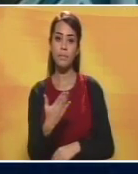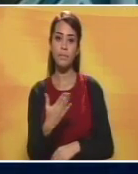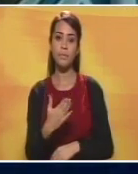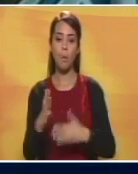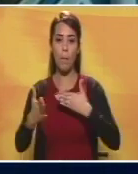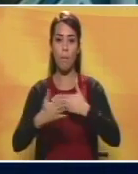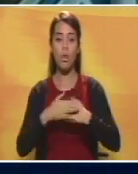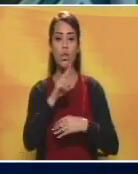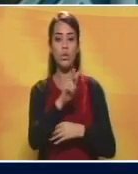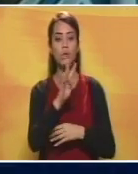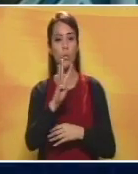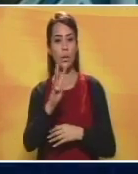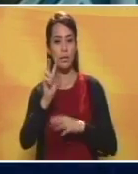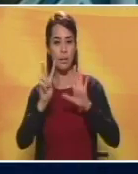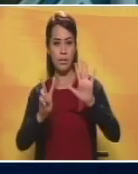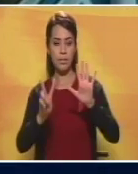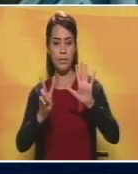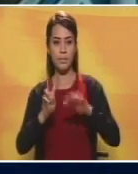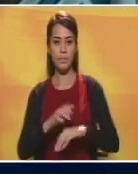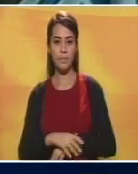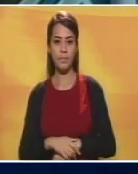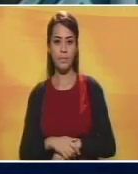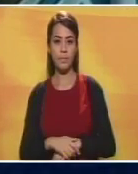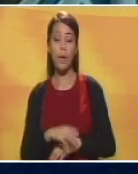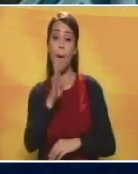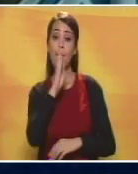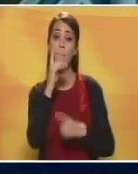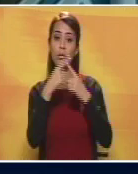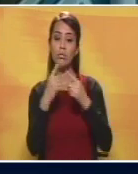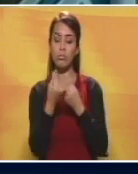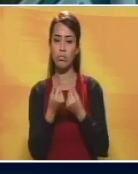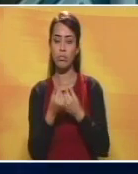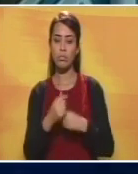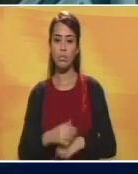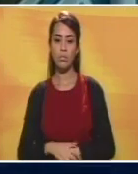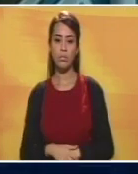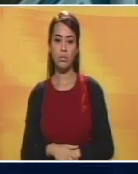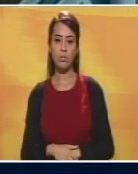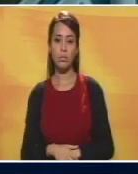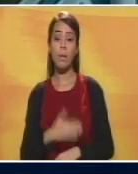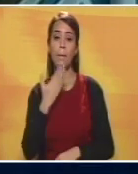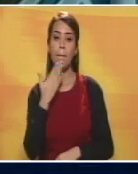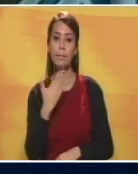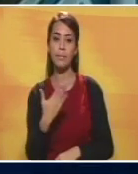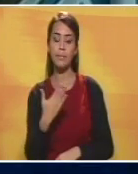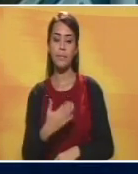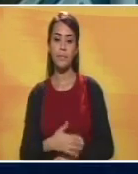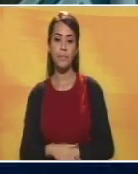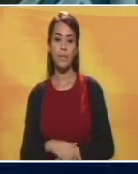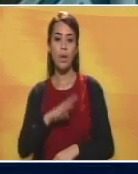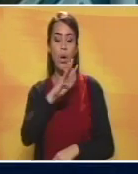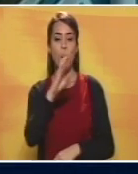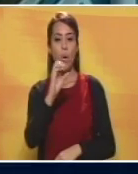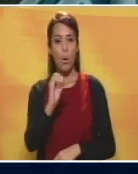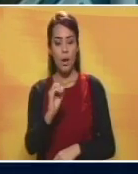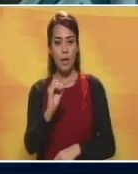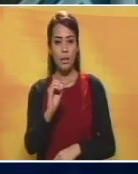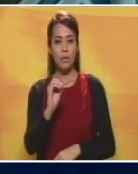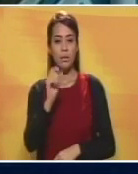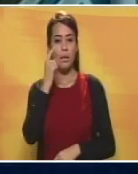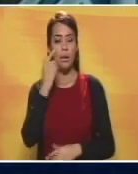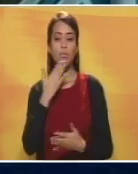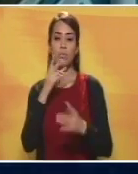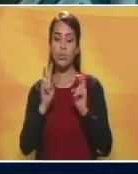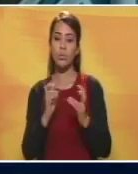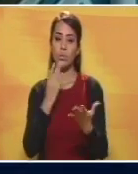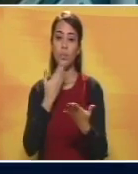de 247 cuentas bancarias y hemos solicitado 40 nuevas